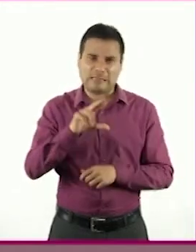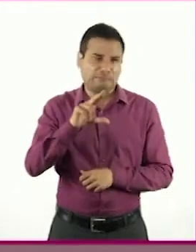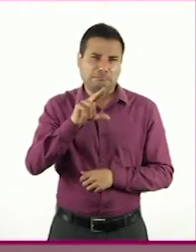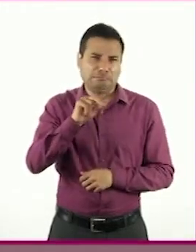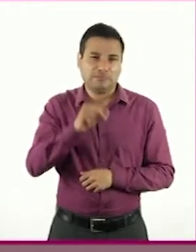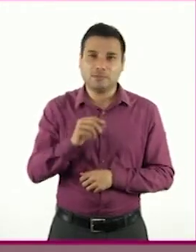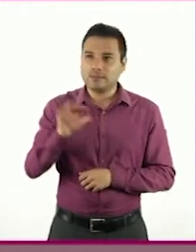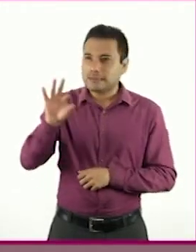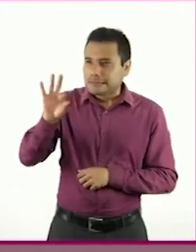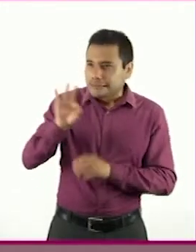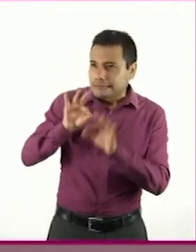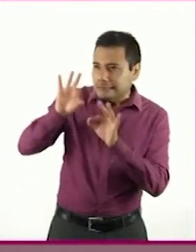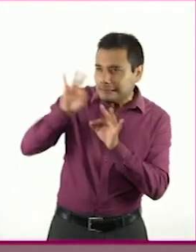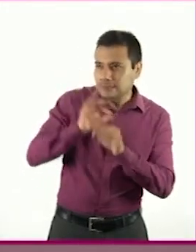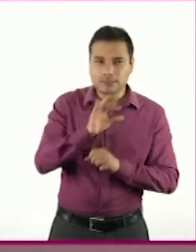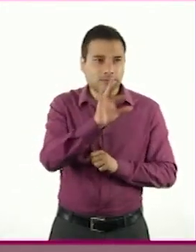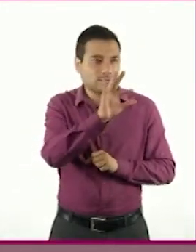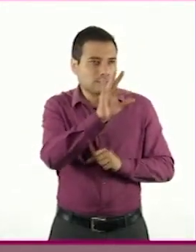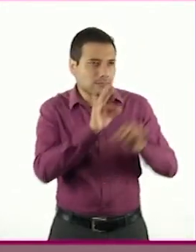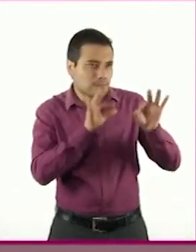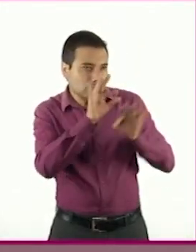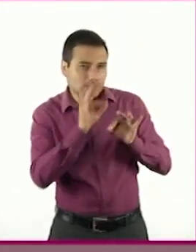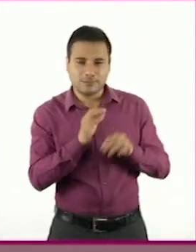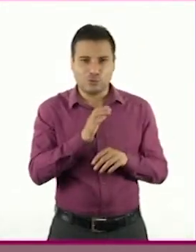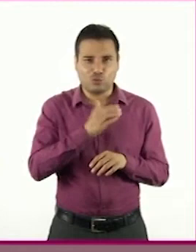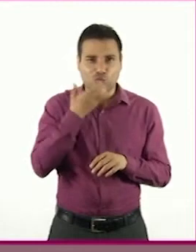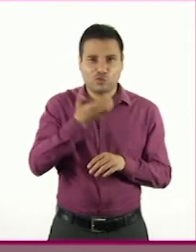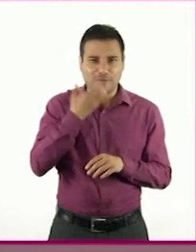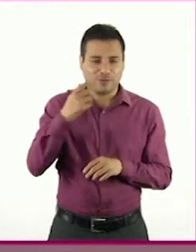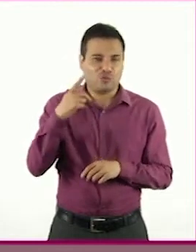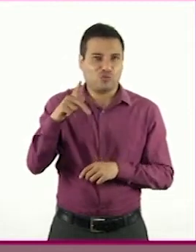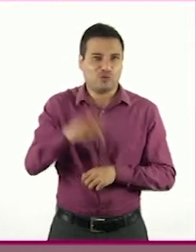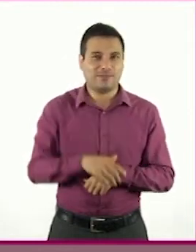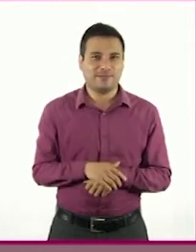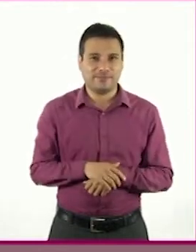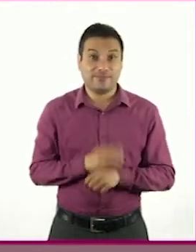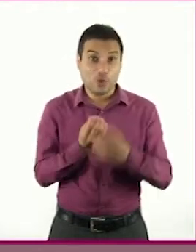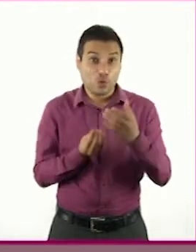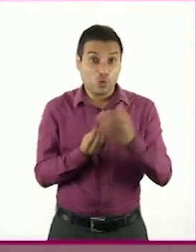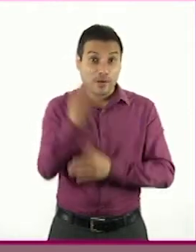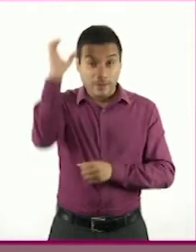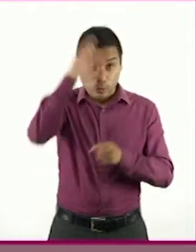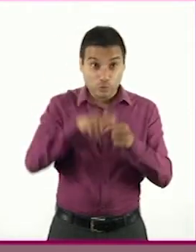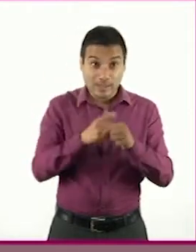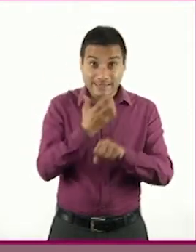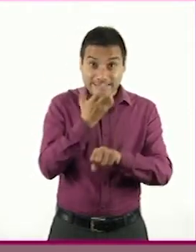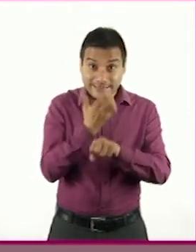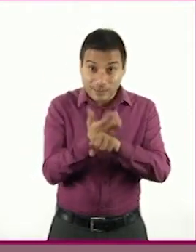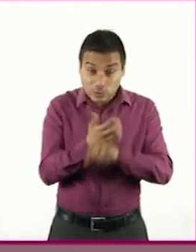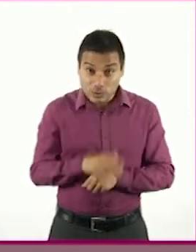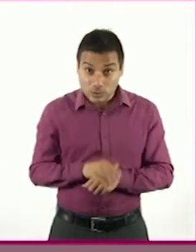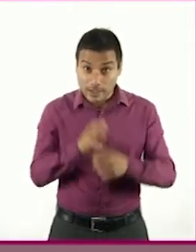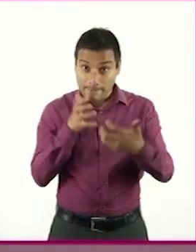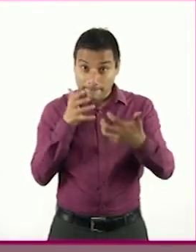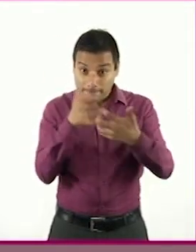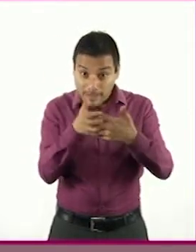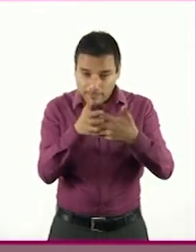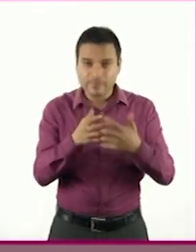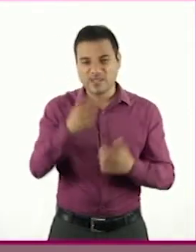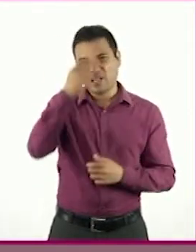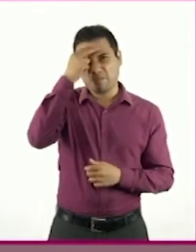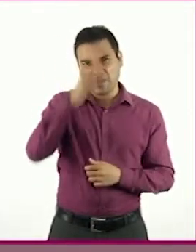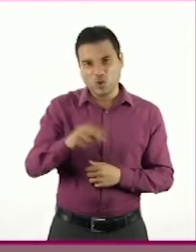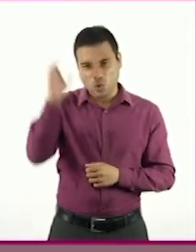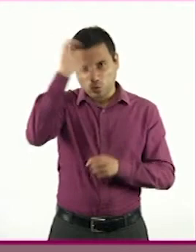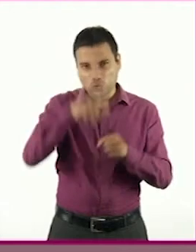de una y de otra. Al tratar de adaptarse a la nueva cultura, pierden valores culturales de origen, lo